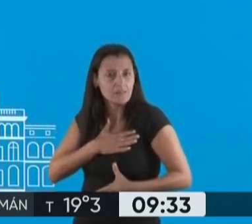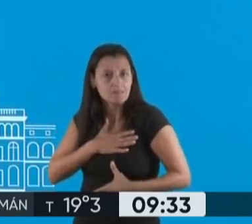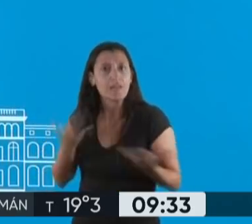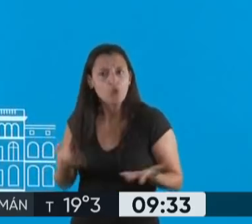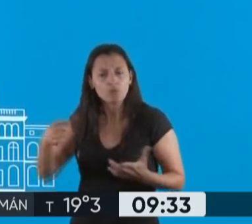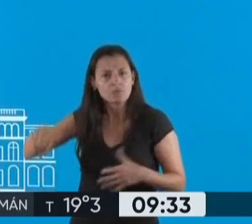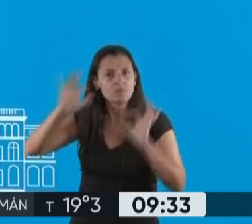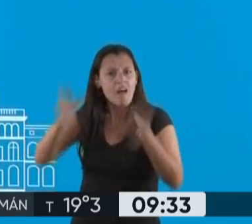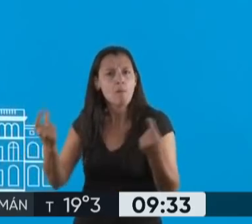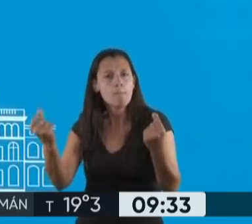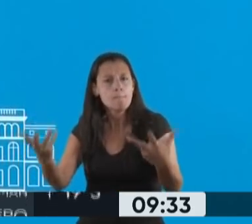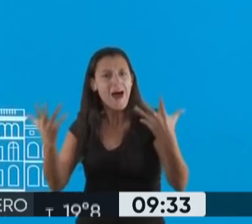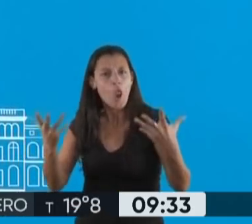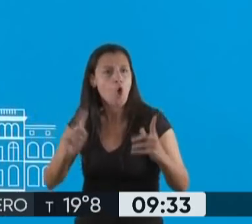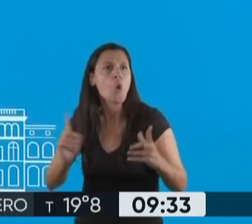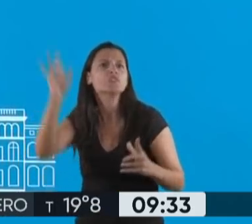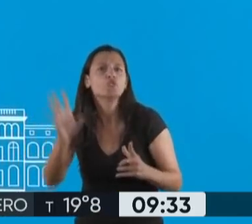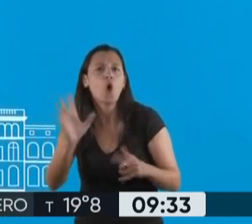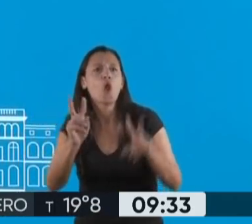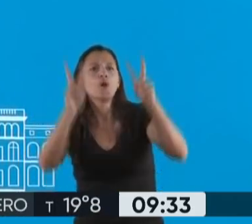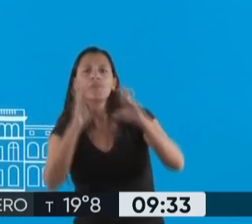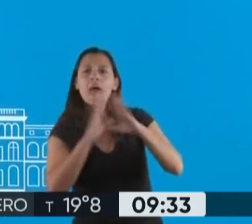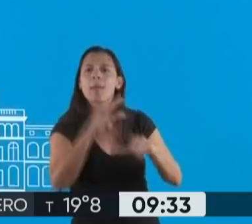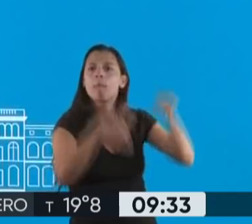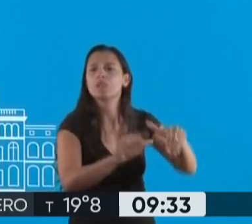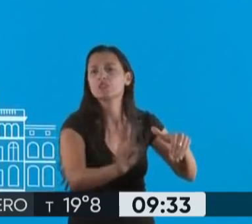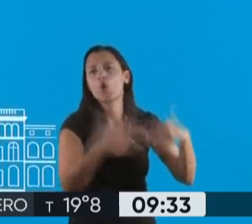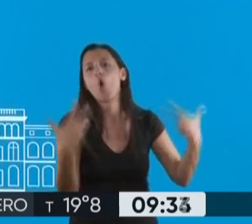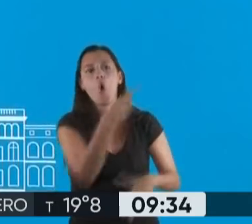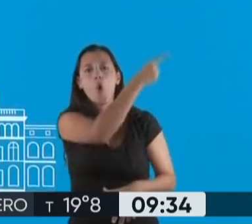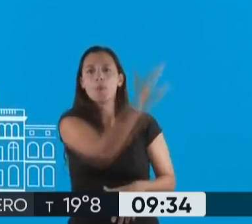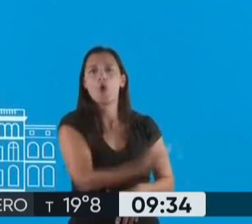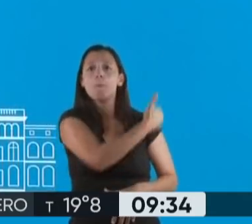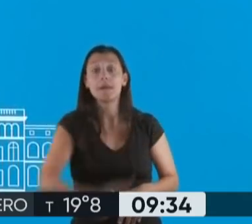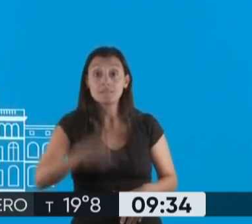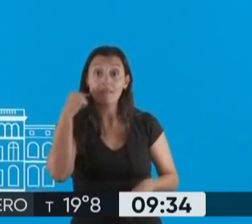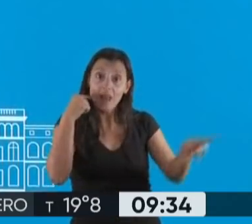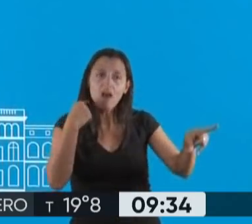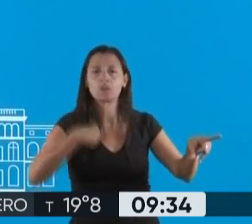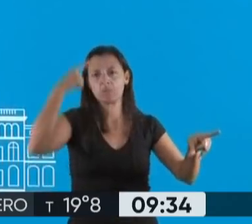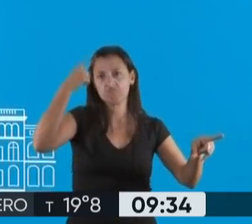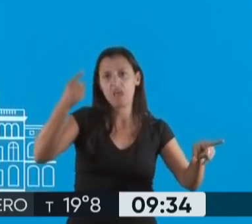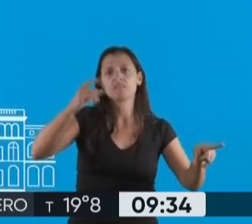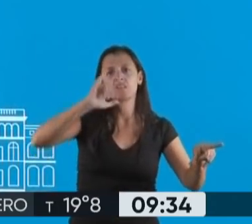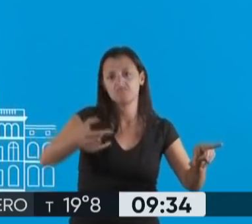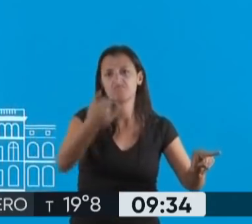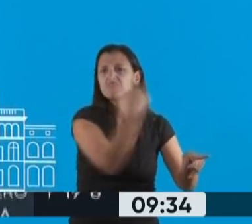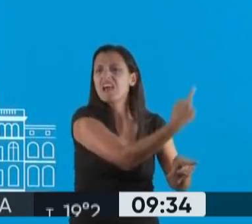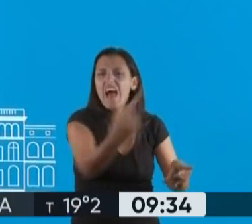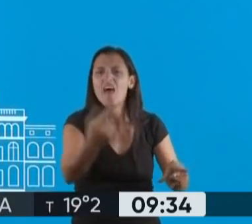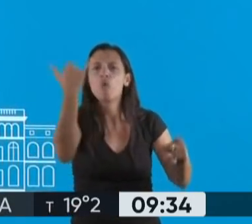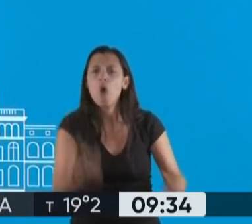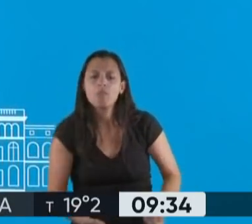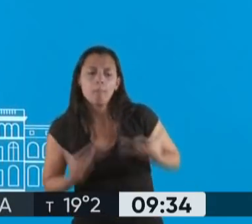histórica que no se pone en juego en una votación y, por supuesto, el presidente Fernández lo que cree es que cada uno tiene derecho a expresar